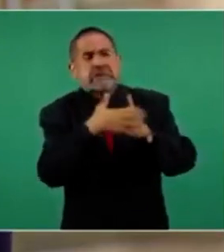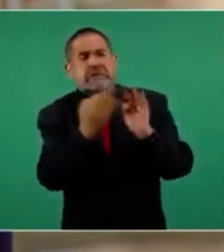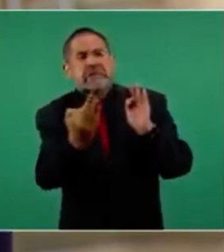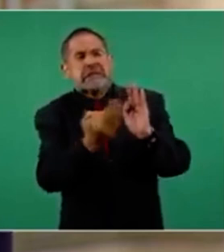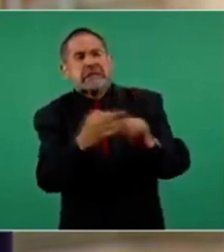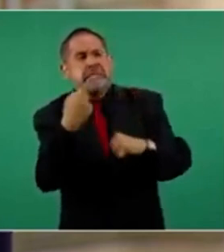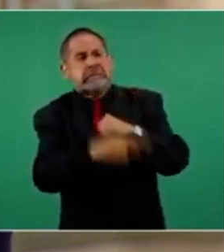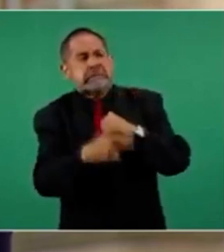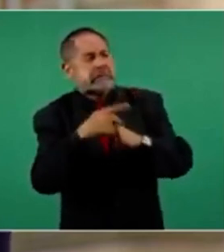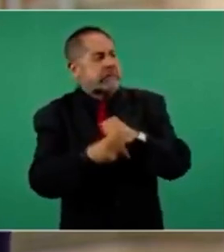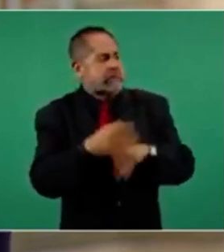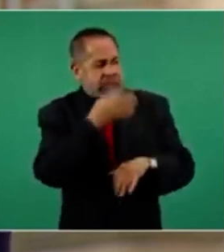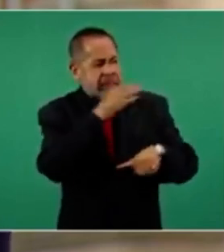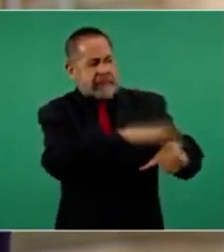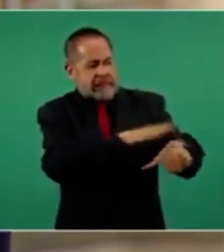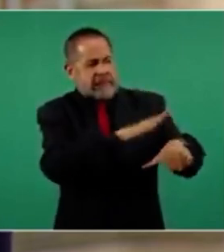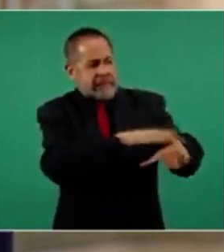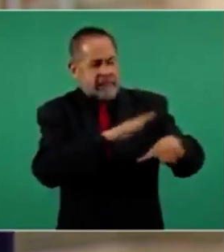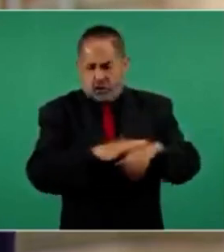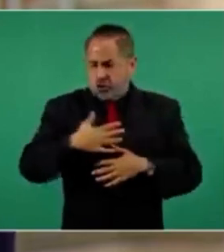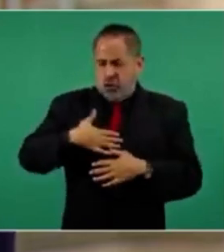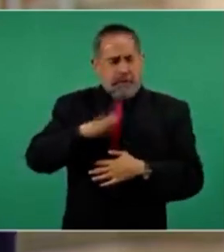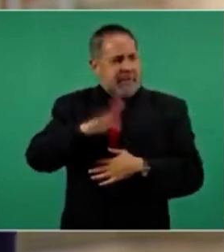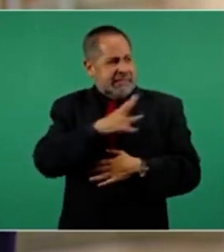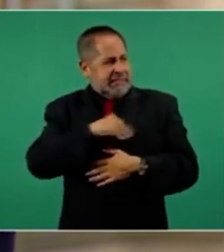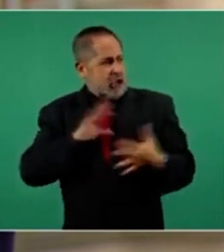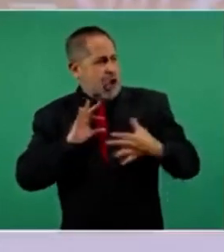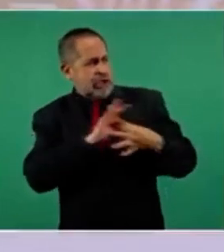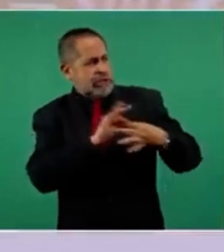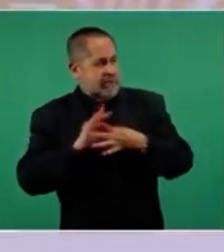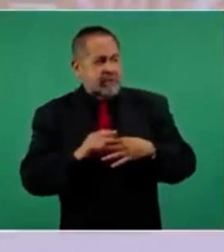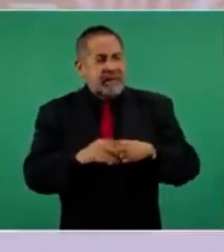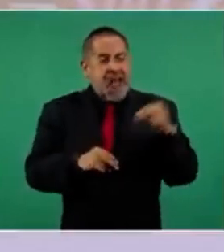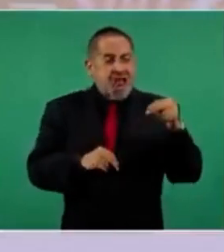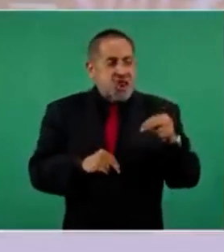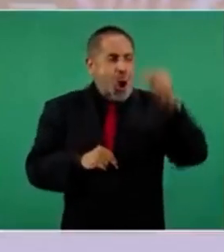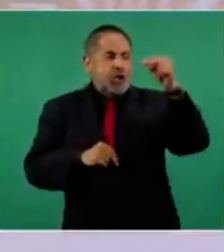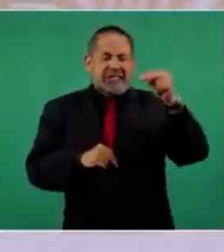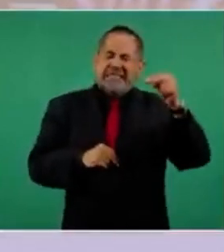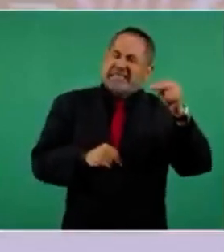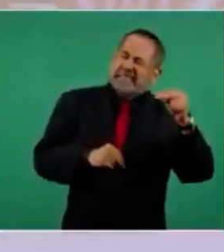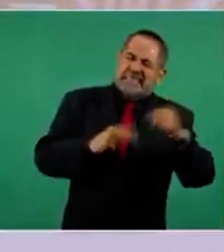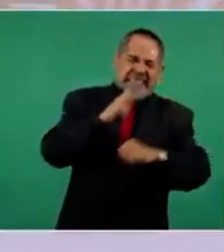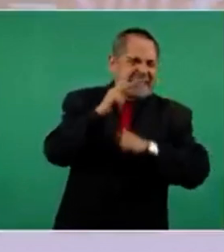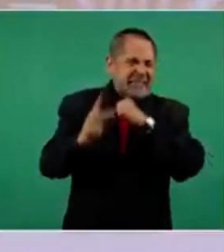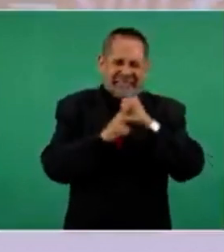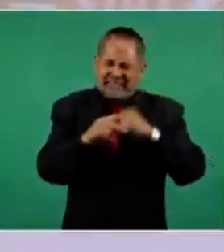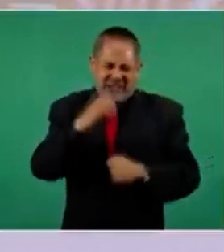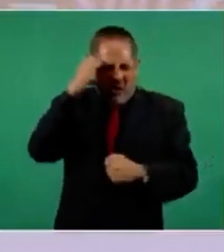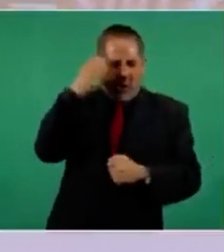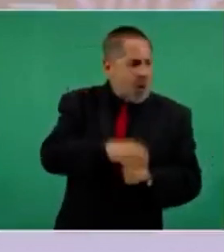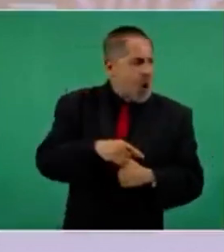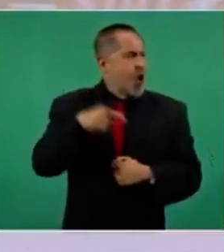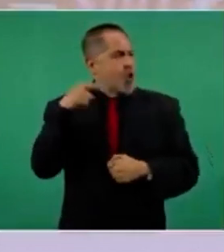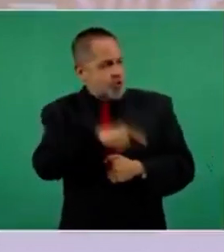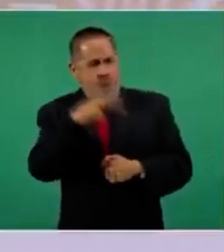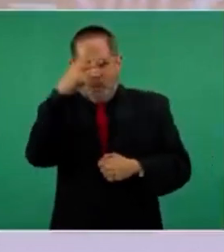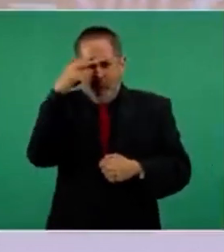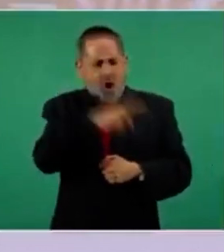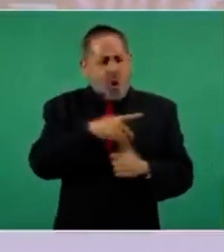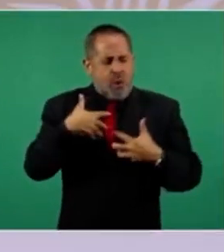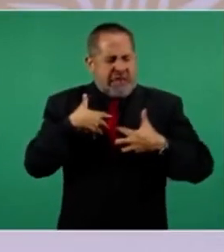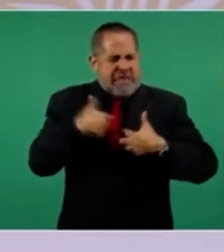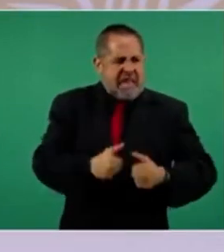el clamor de un hijo tuyo que no nació de ti. Por el norte un vecino avieso se cuaja. Tú te ordenarás, tú